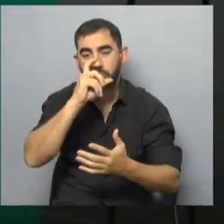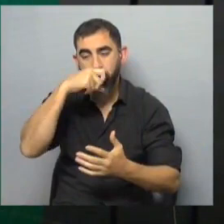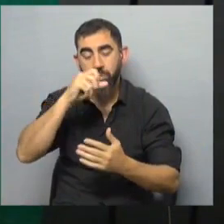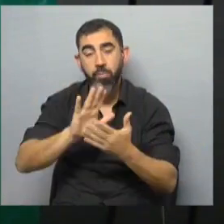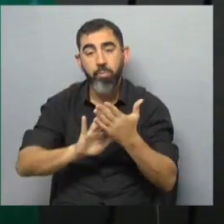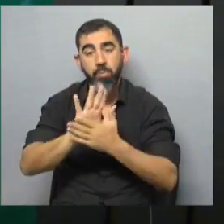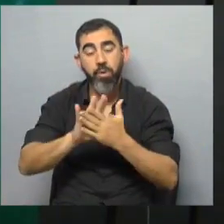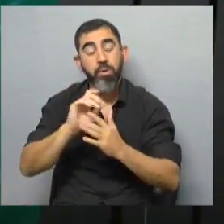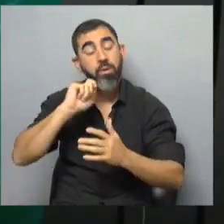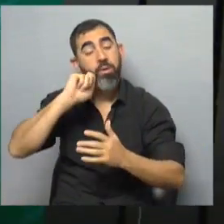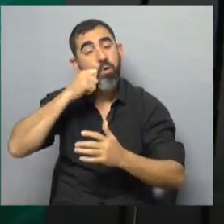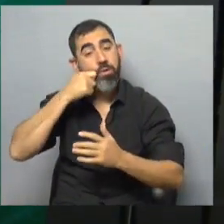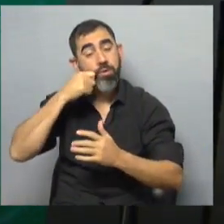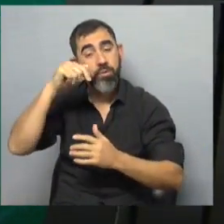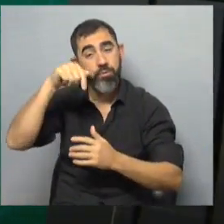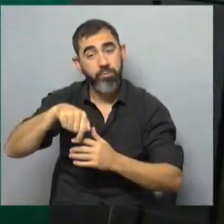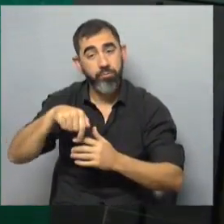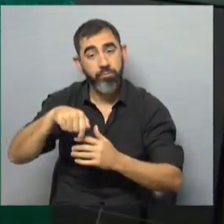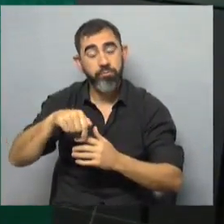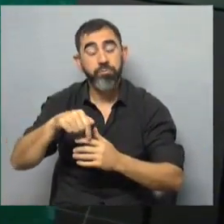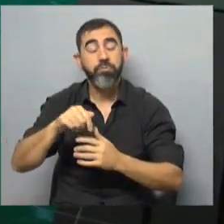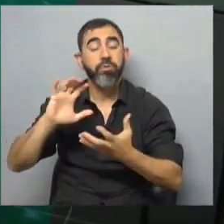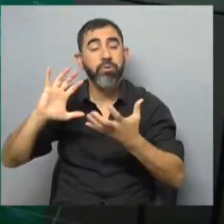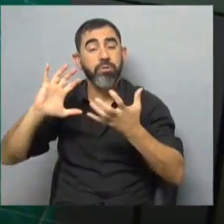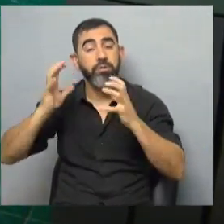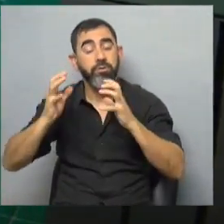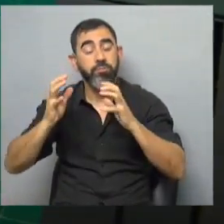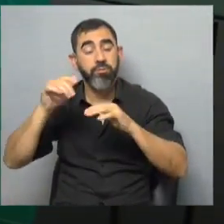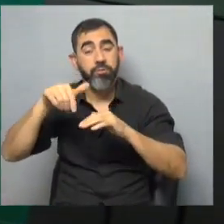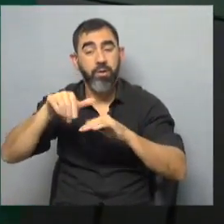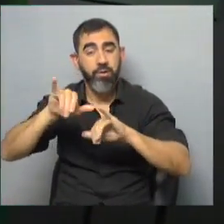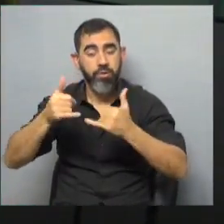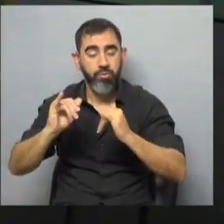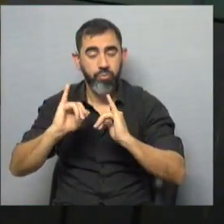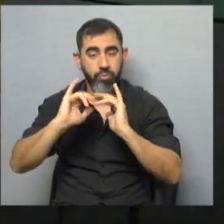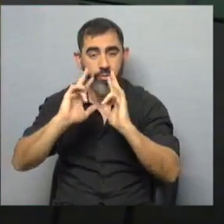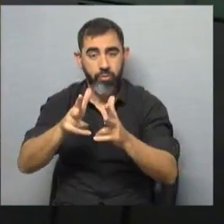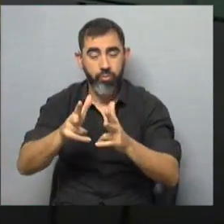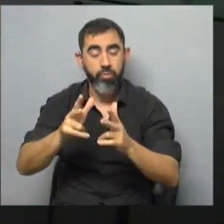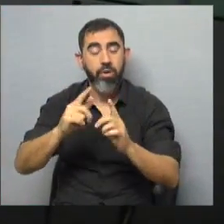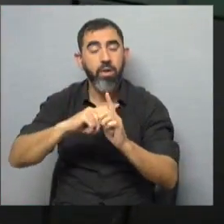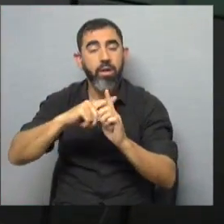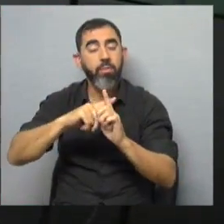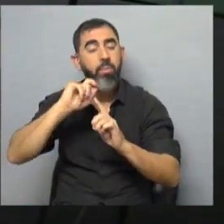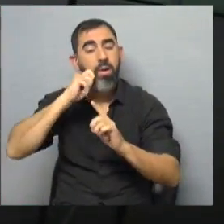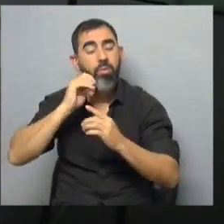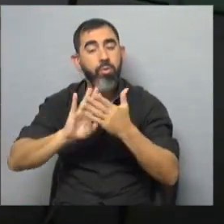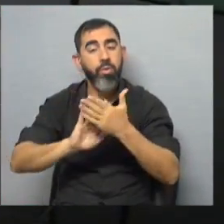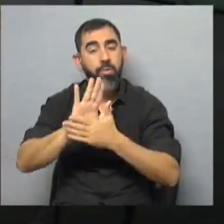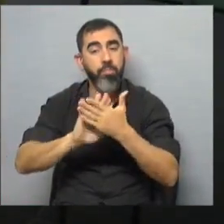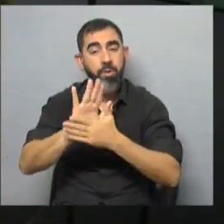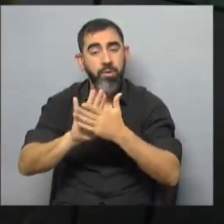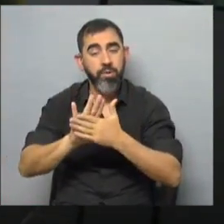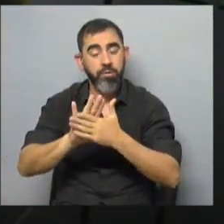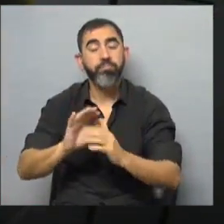que estaba bastante agradable, le diré. El pronóstico del Instituto Uruguayo de Meteorología lo había adelantado, que íbamos a tener temperaturas agradables en la mañana y, bueno, realmente